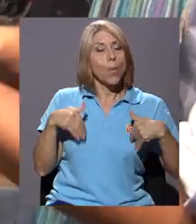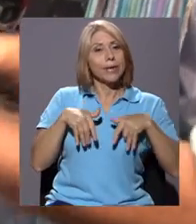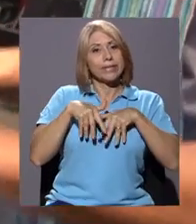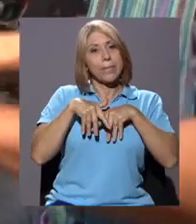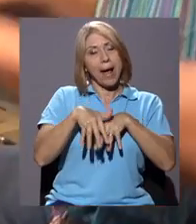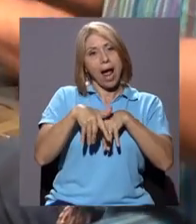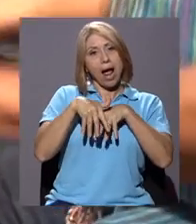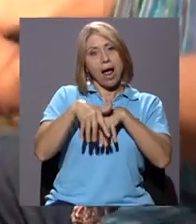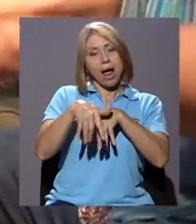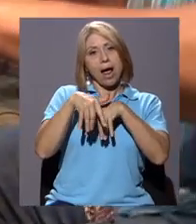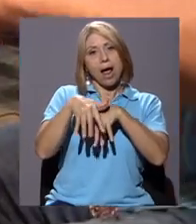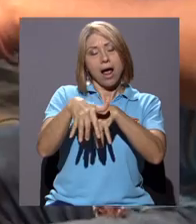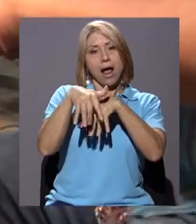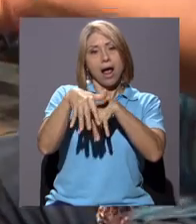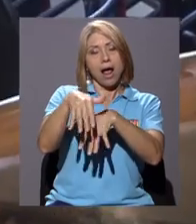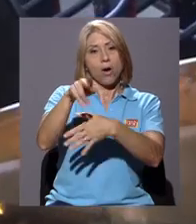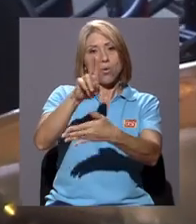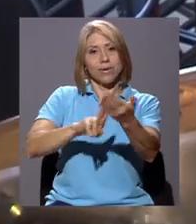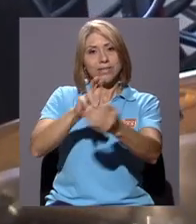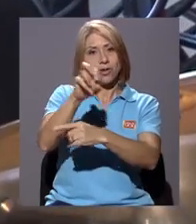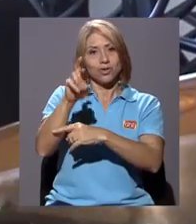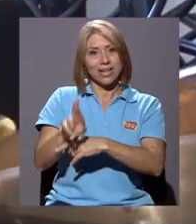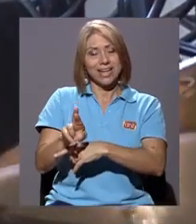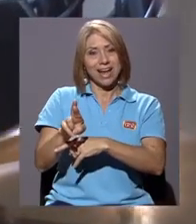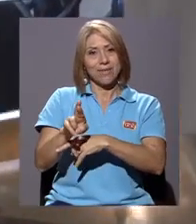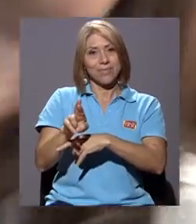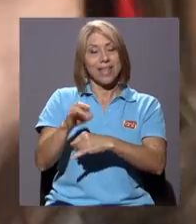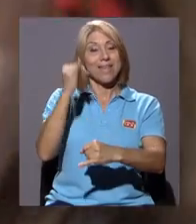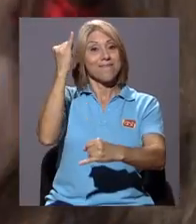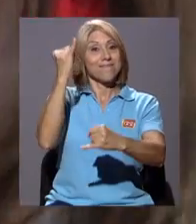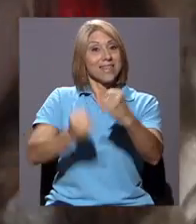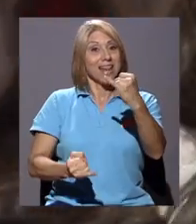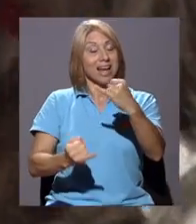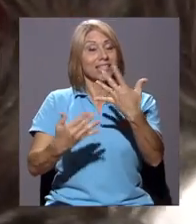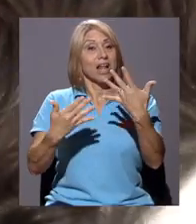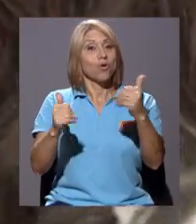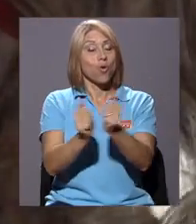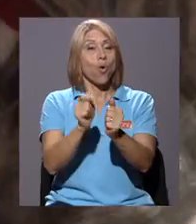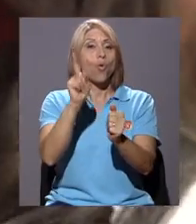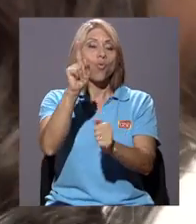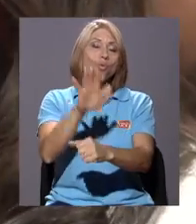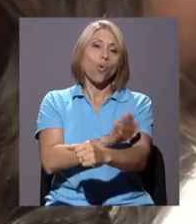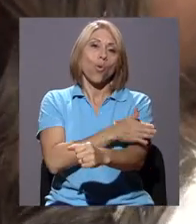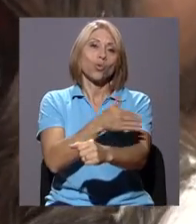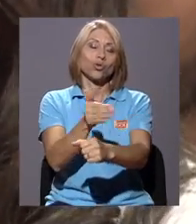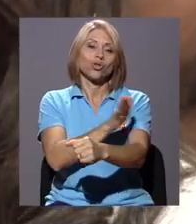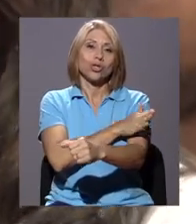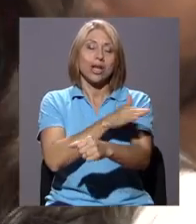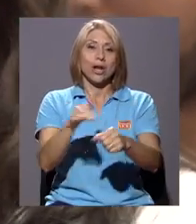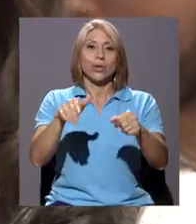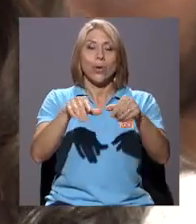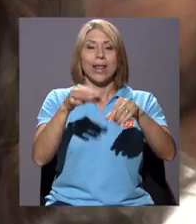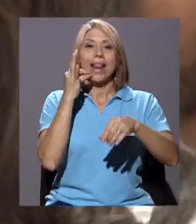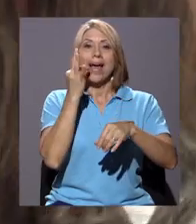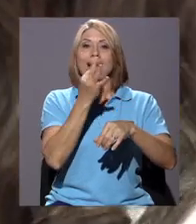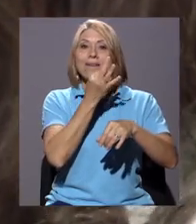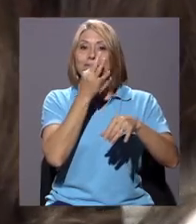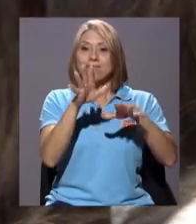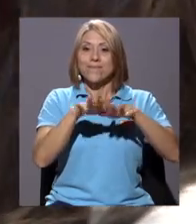en la Universidad de Costa Rica y finalizaron el día con un concierto en las instalaciones deportivas.